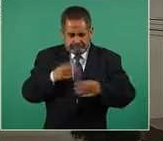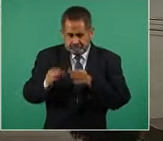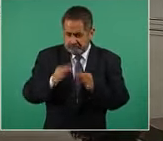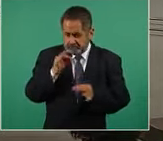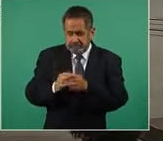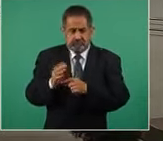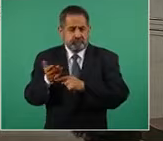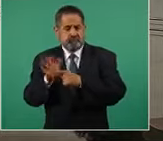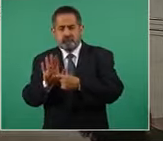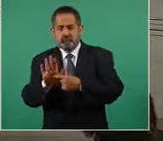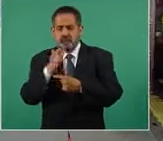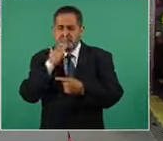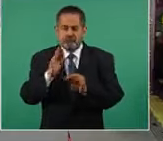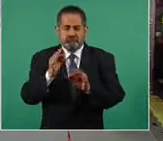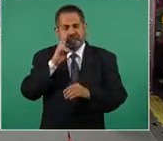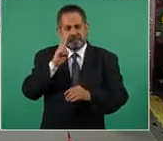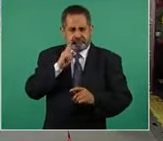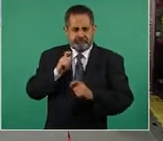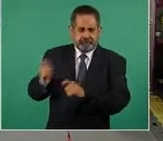presidente.